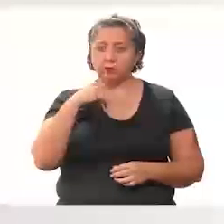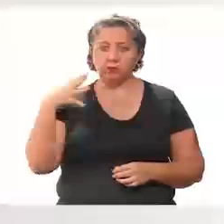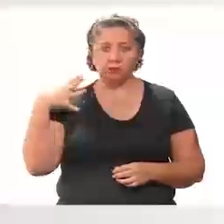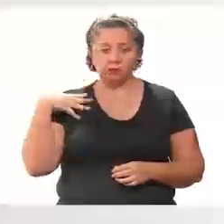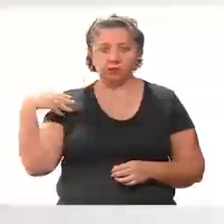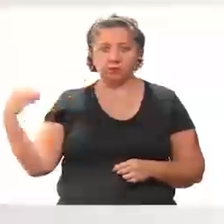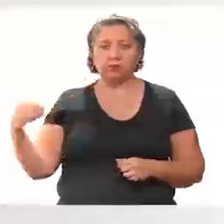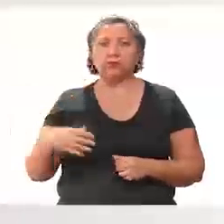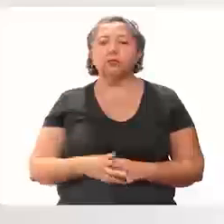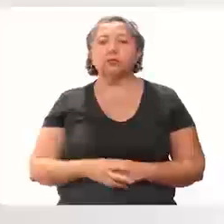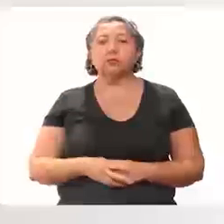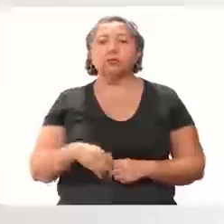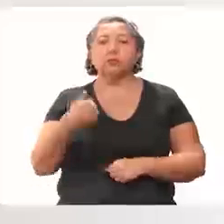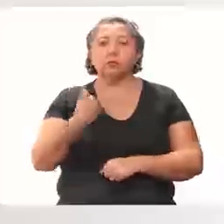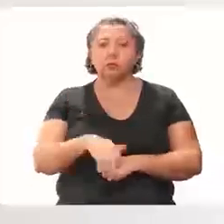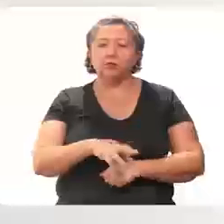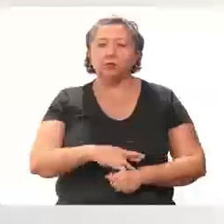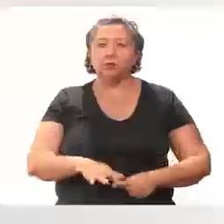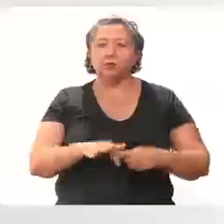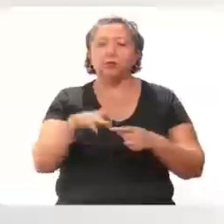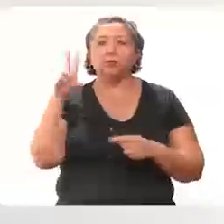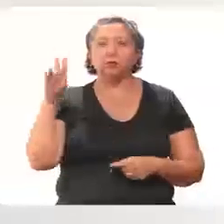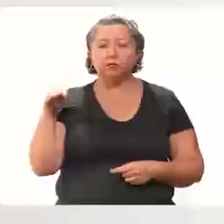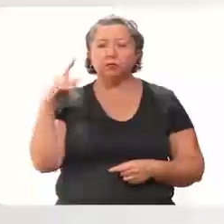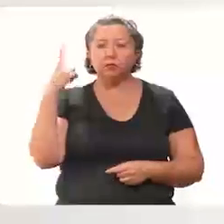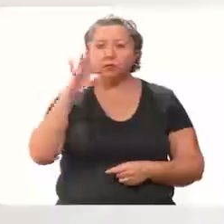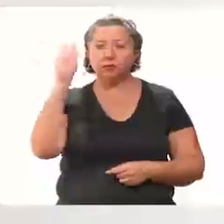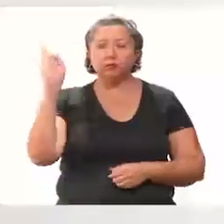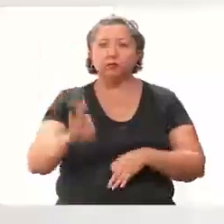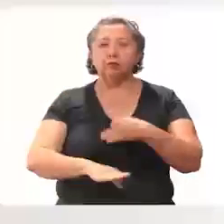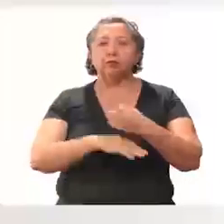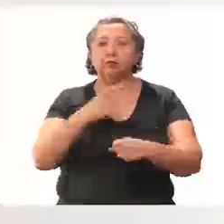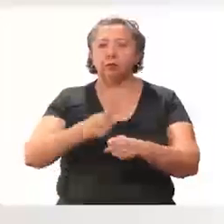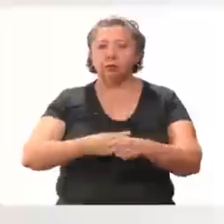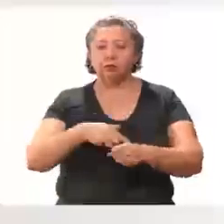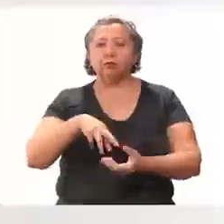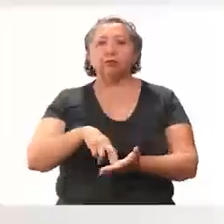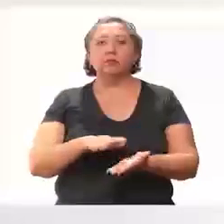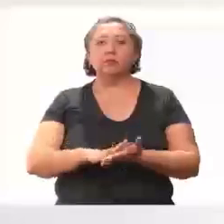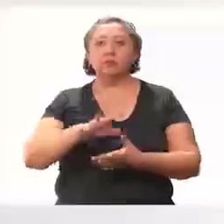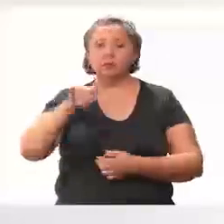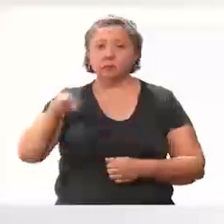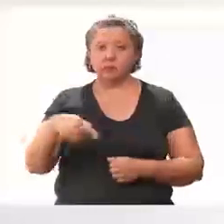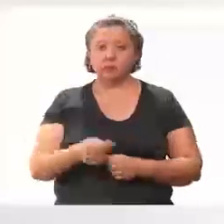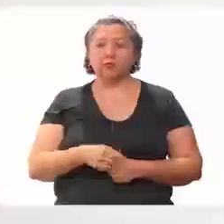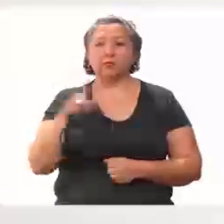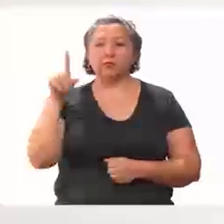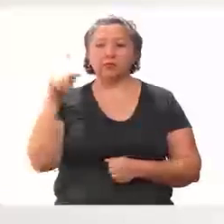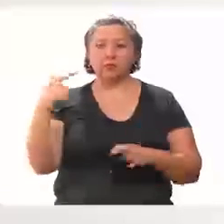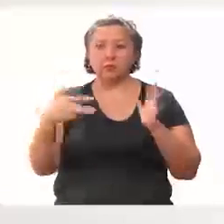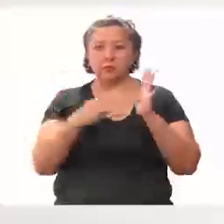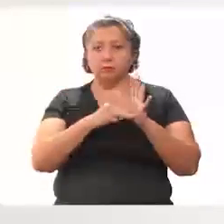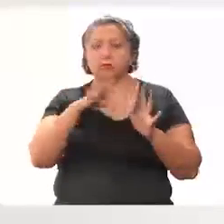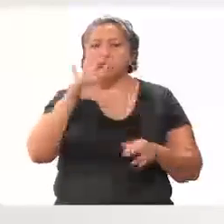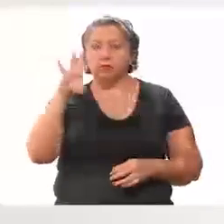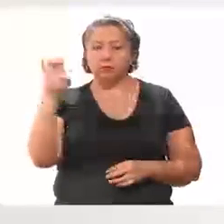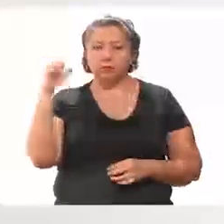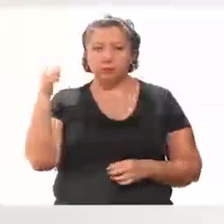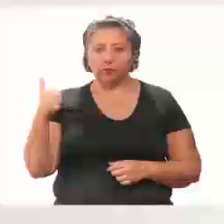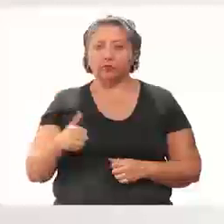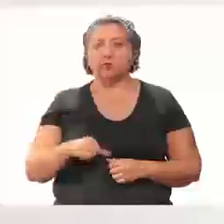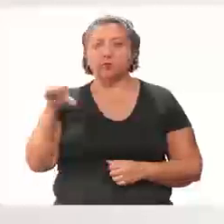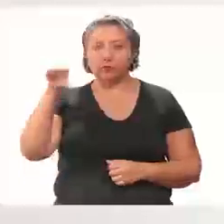síntomas ni pueden contagiar. Esta cifra representa el 91% del total de contagios registrados, que es de